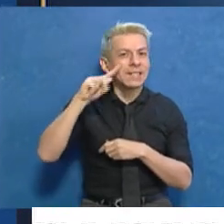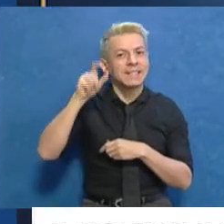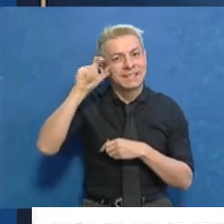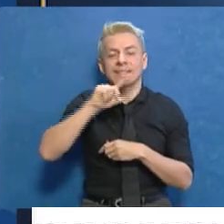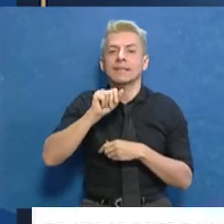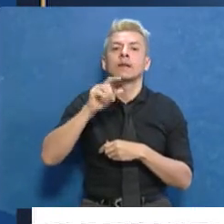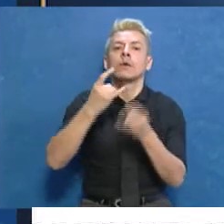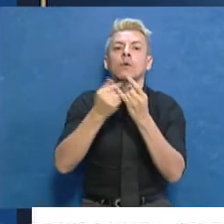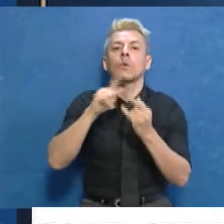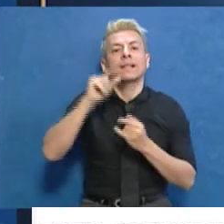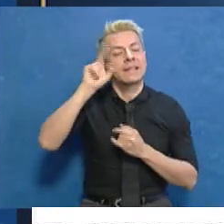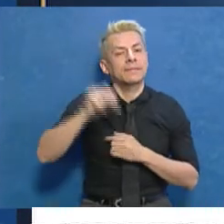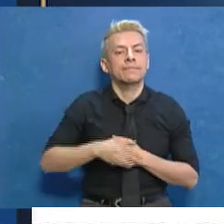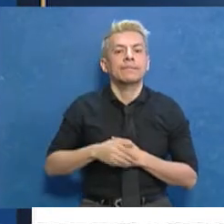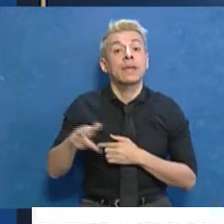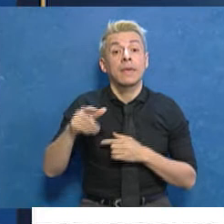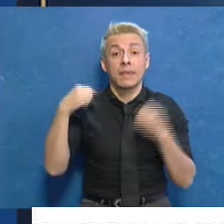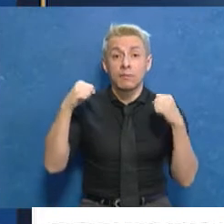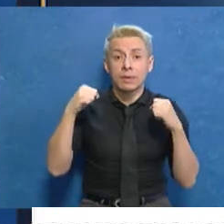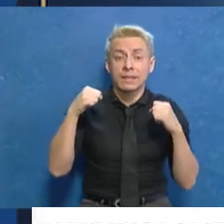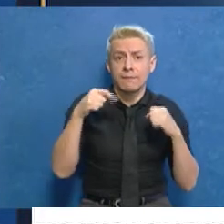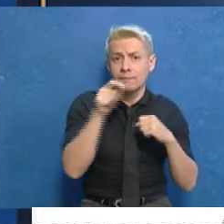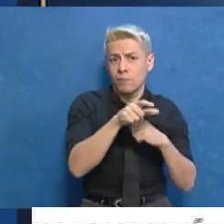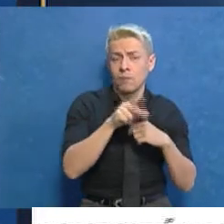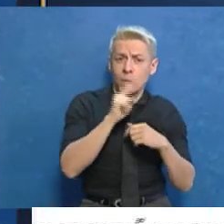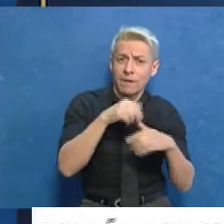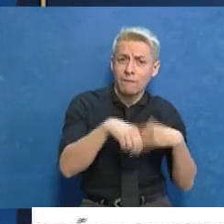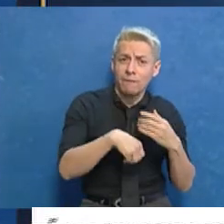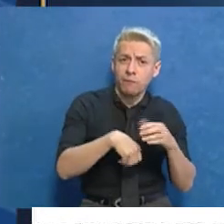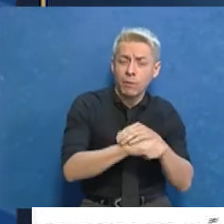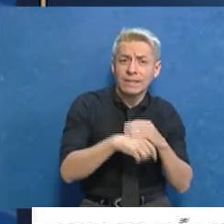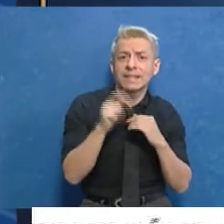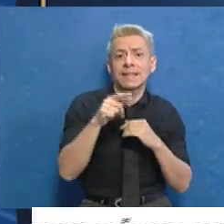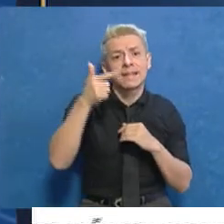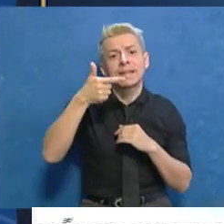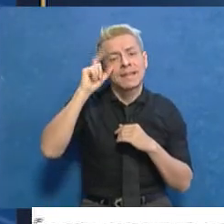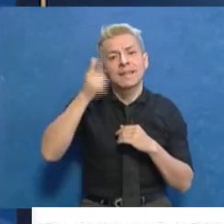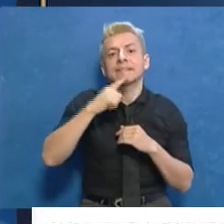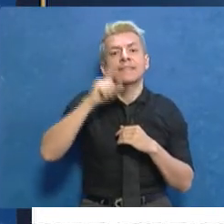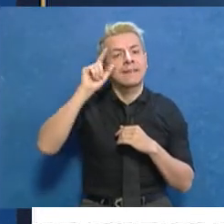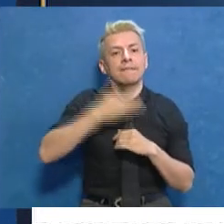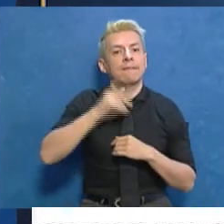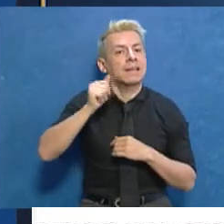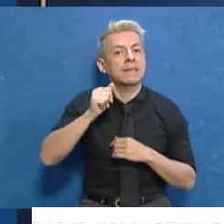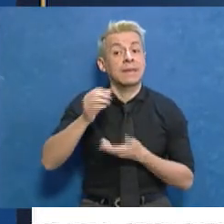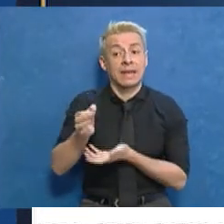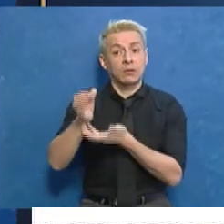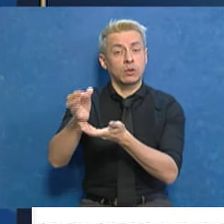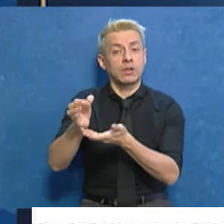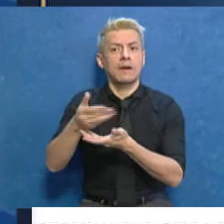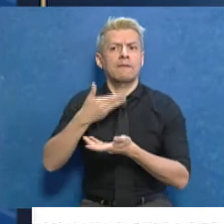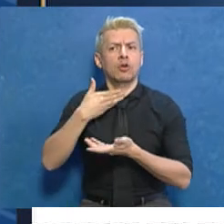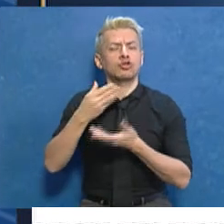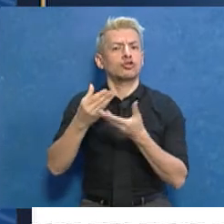Walter Manucha. En deportes, la futbolista Estefanía Banini. Y la estatuilla, por labor solidaria, fue para